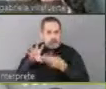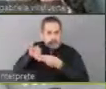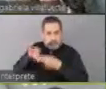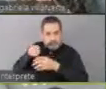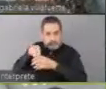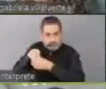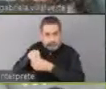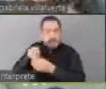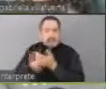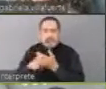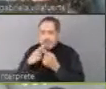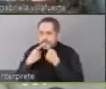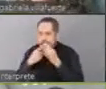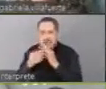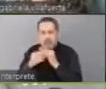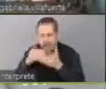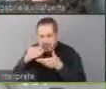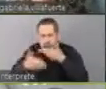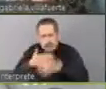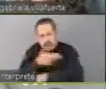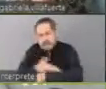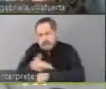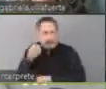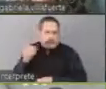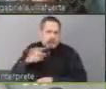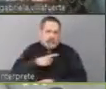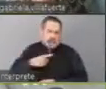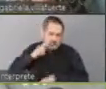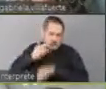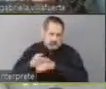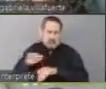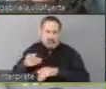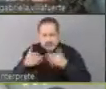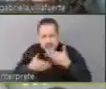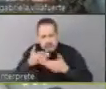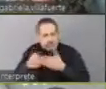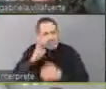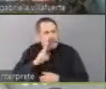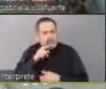manera oficiosa el procedimiento contra las concesionarias